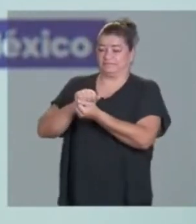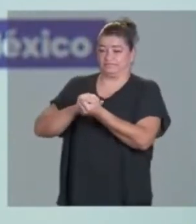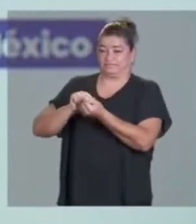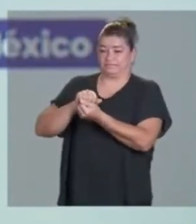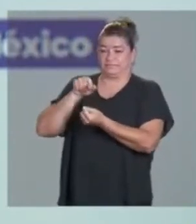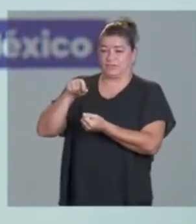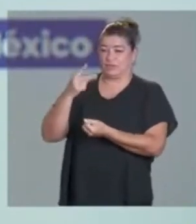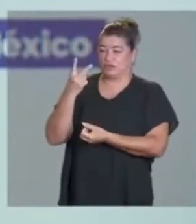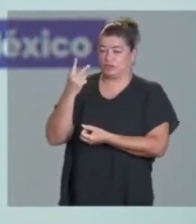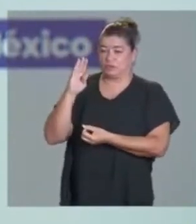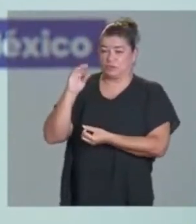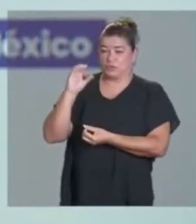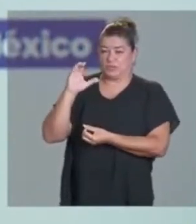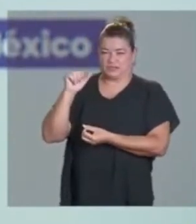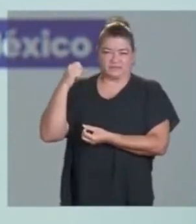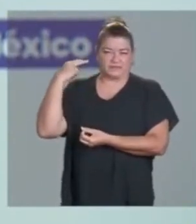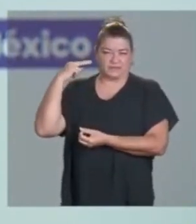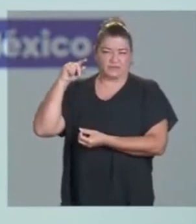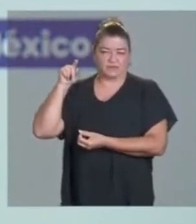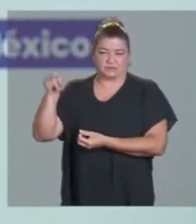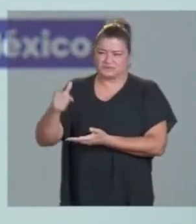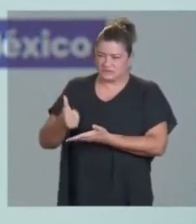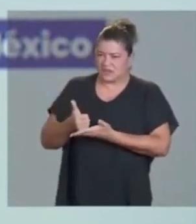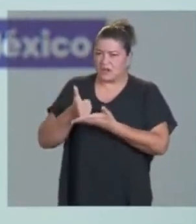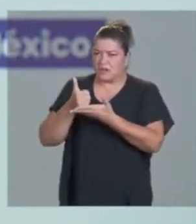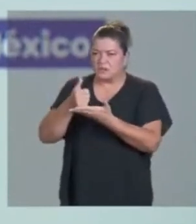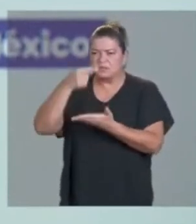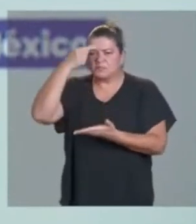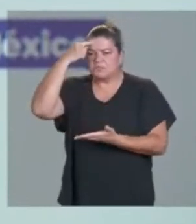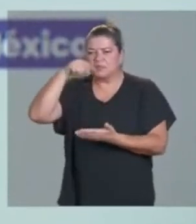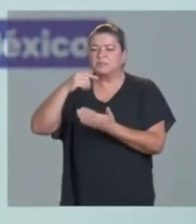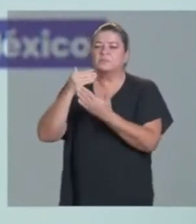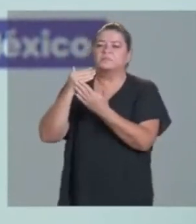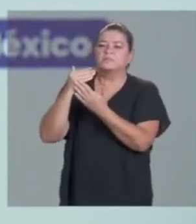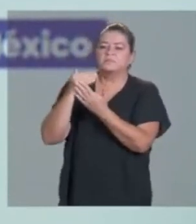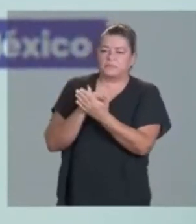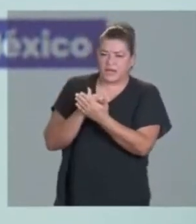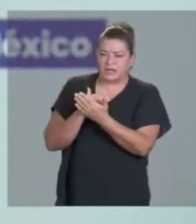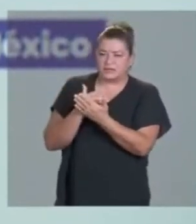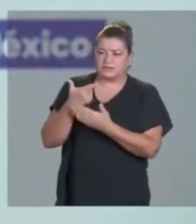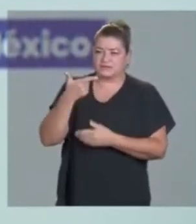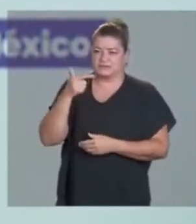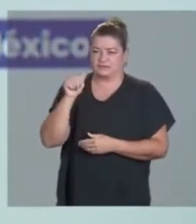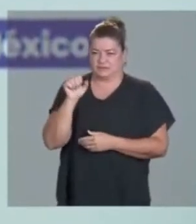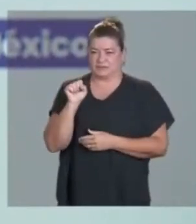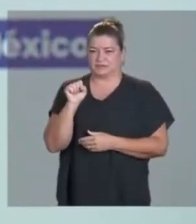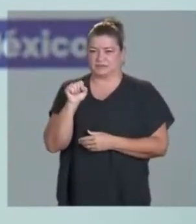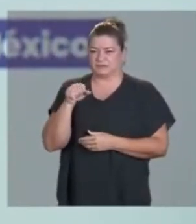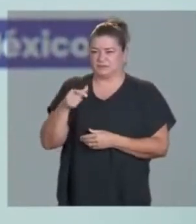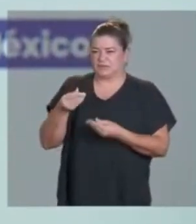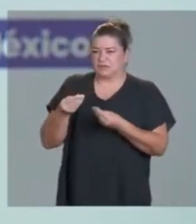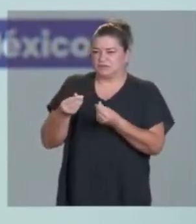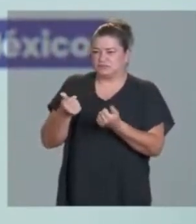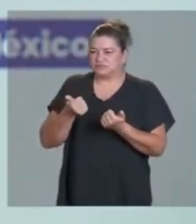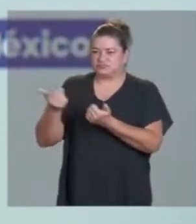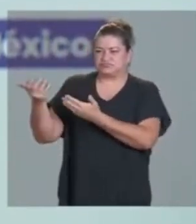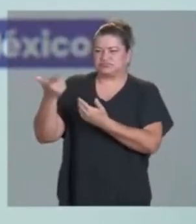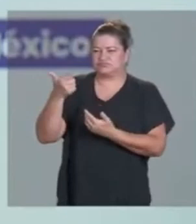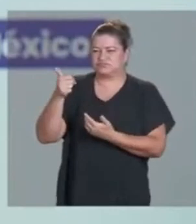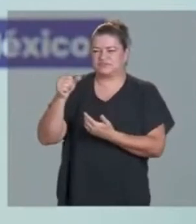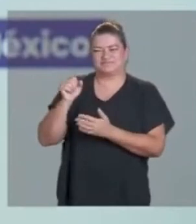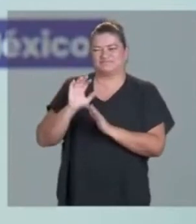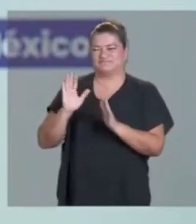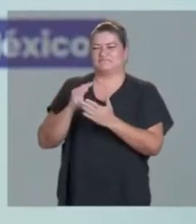de la refinería Deer Park, disminuir la importación de gasolinas que los gobiernos del PRIAN, por más que quiera decir, dejaron